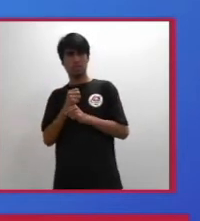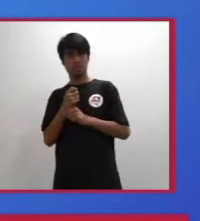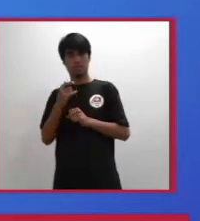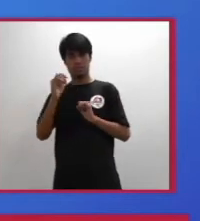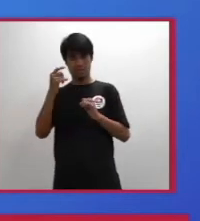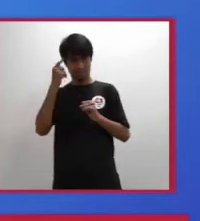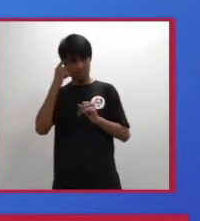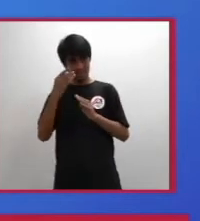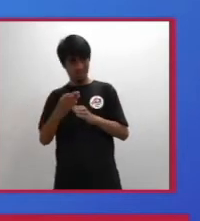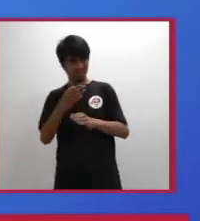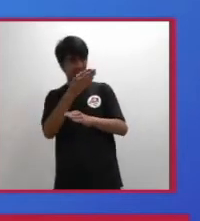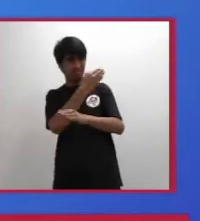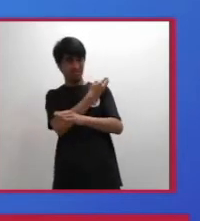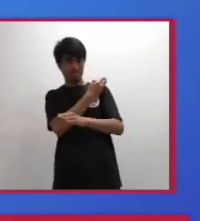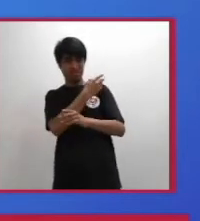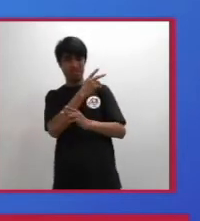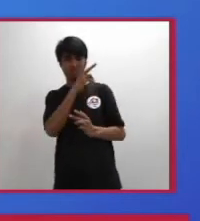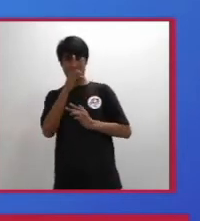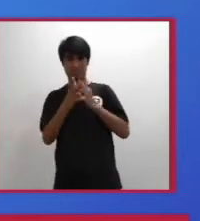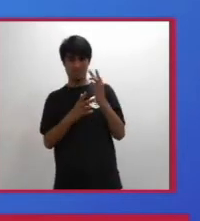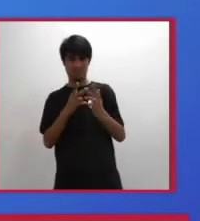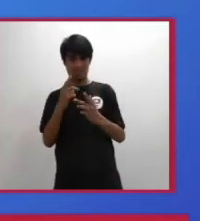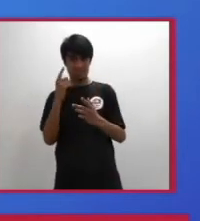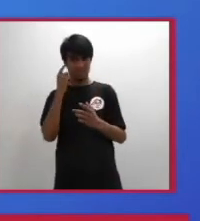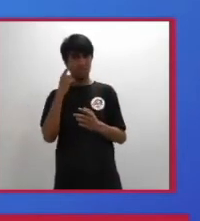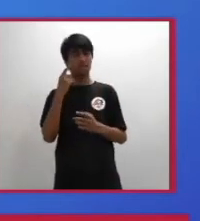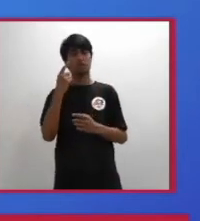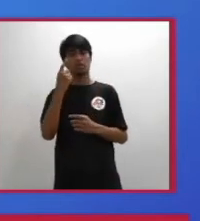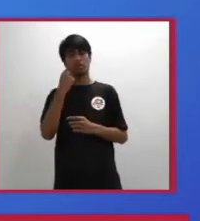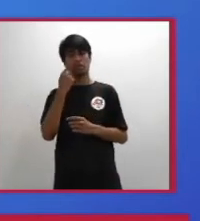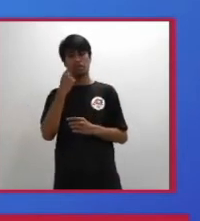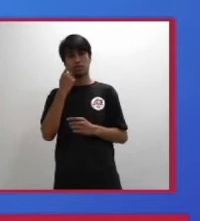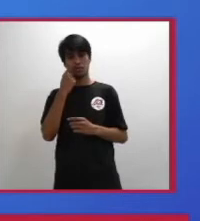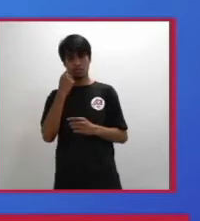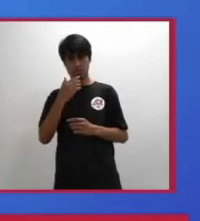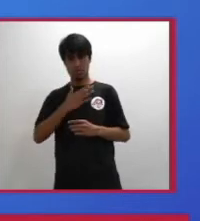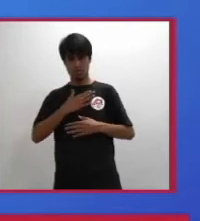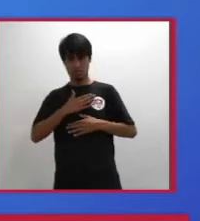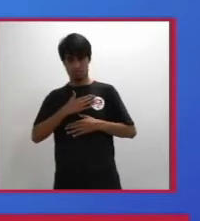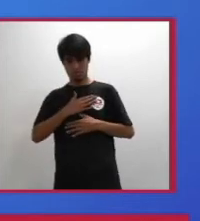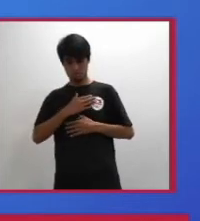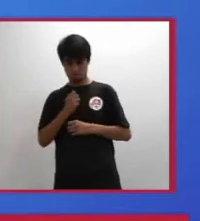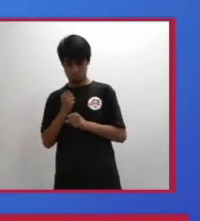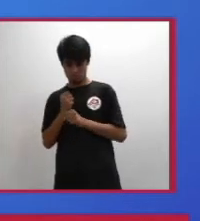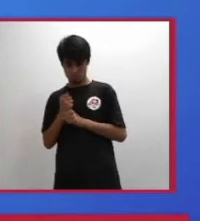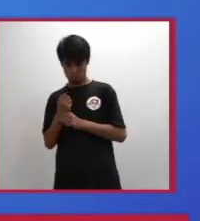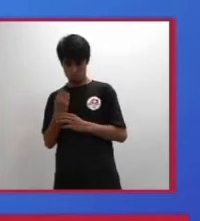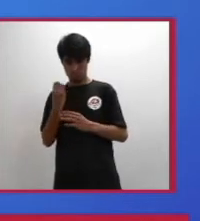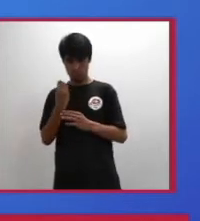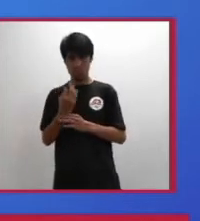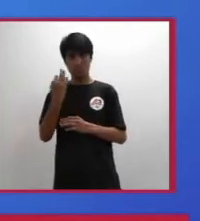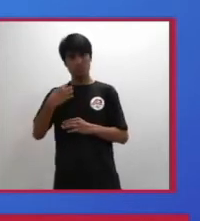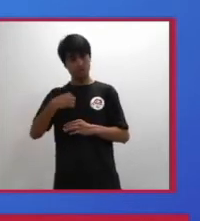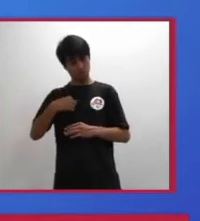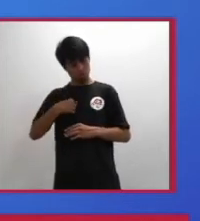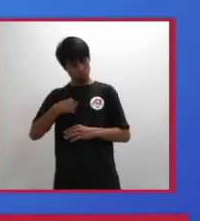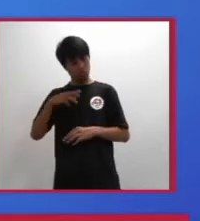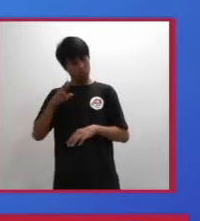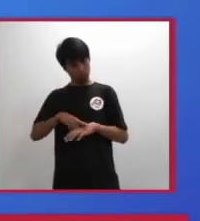charla, el contratista debe brindar un ambiente de trabajo seguro,